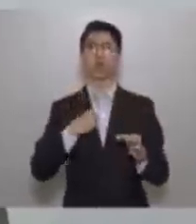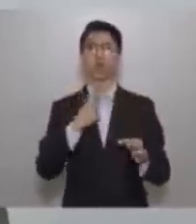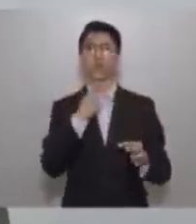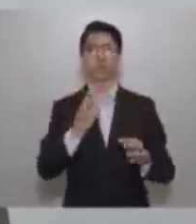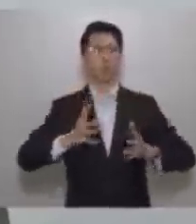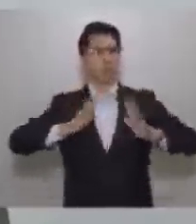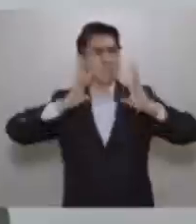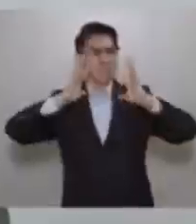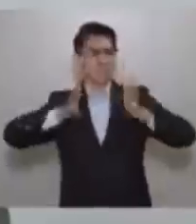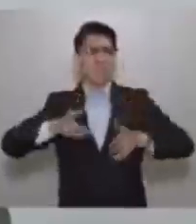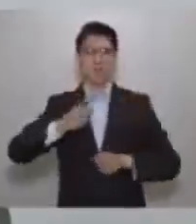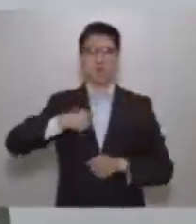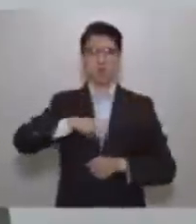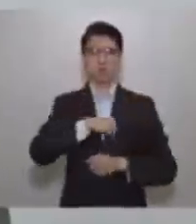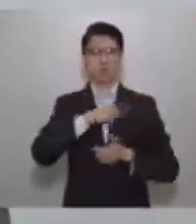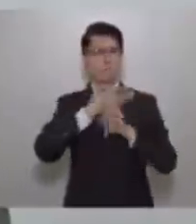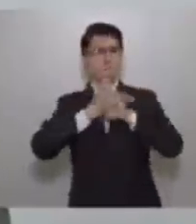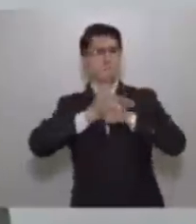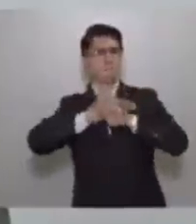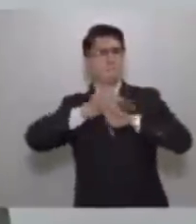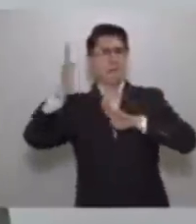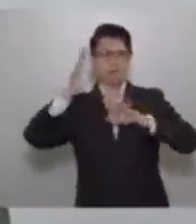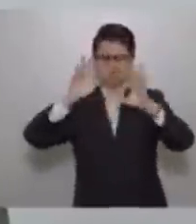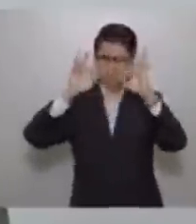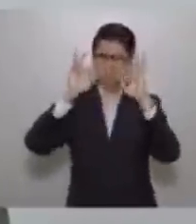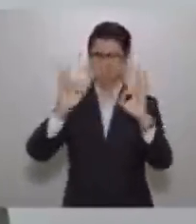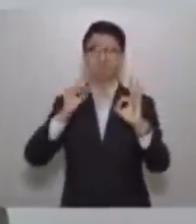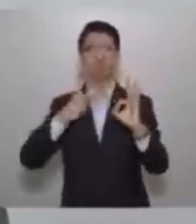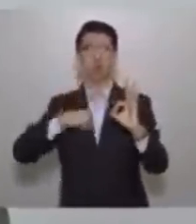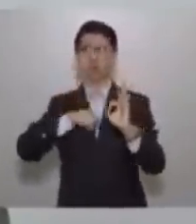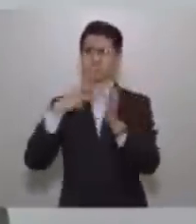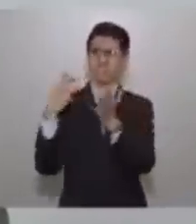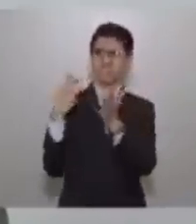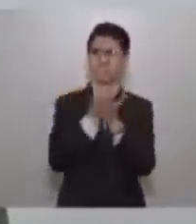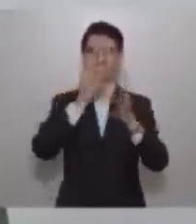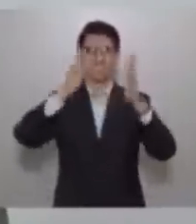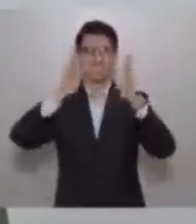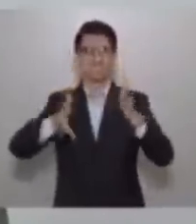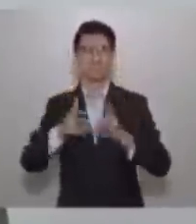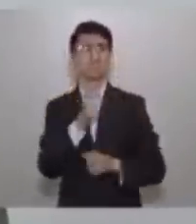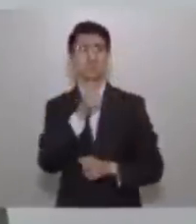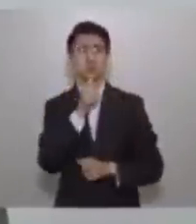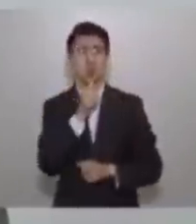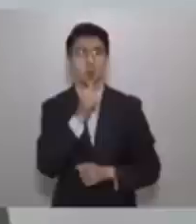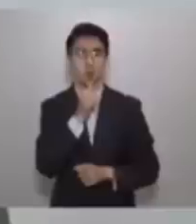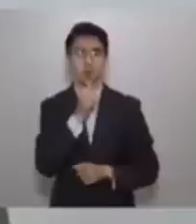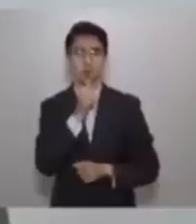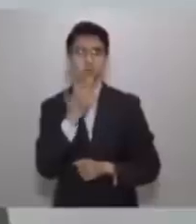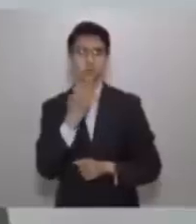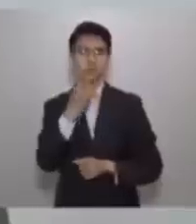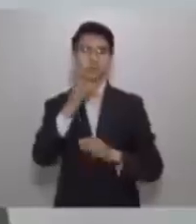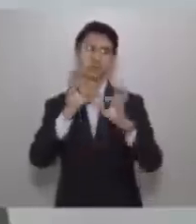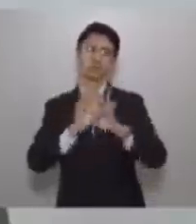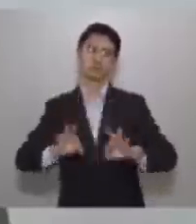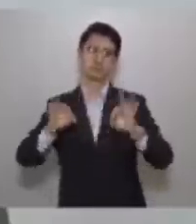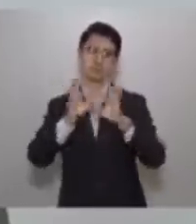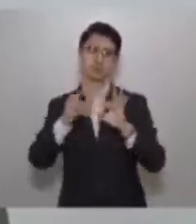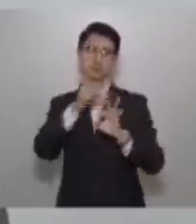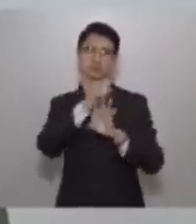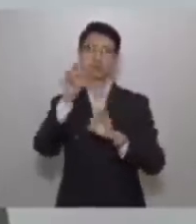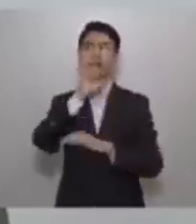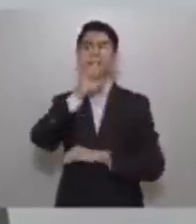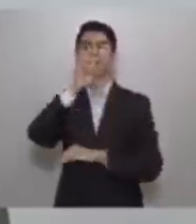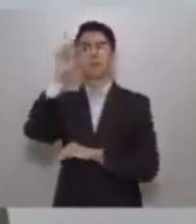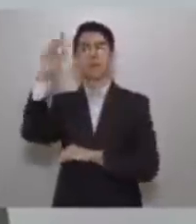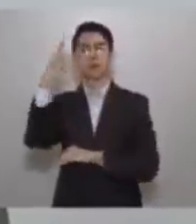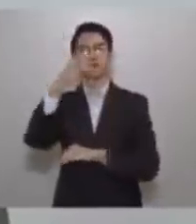triunfalistas, como dijo Cosa el fiscal. Sí, tenemos que ambicionar a mejorar, Cosa a acrecentar, a fortalecer las acciones, a mejorar, Cosa la seguridad de los